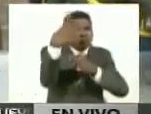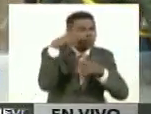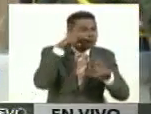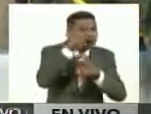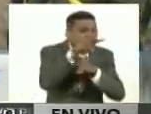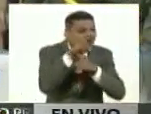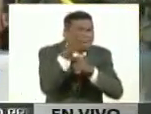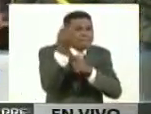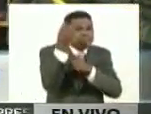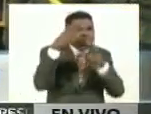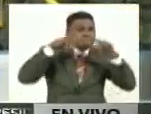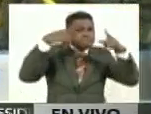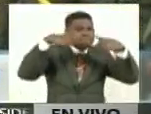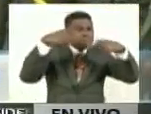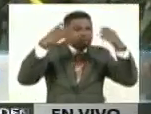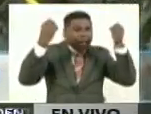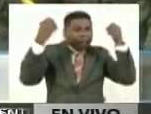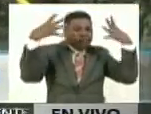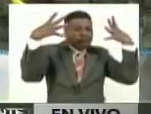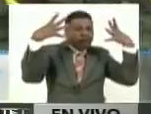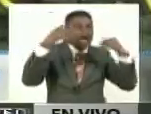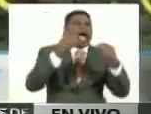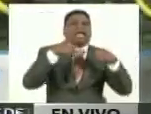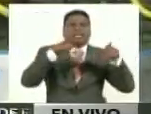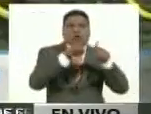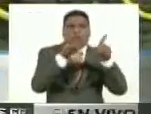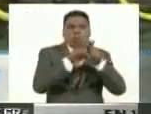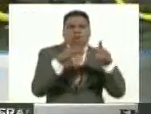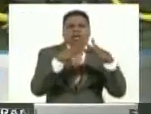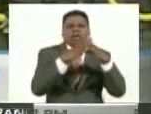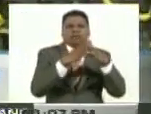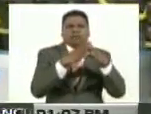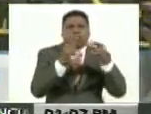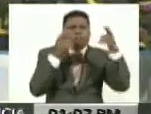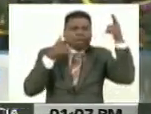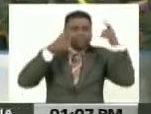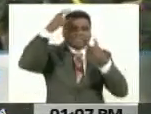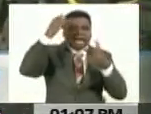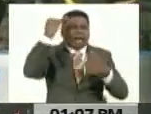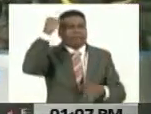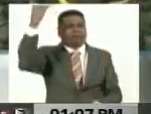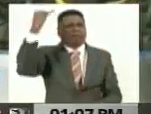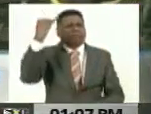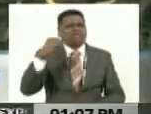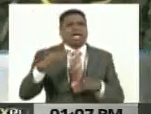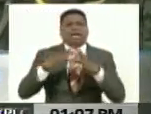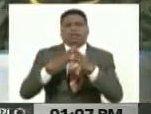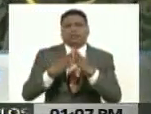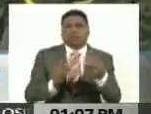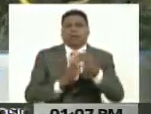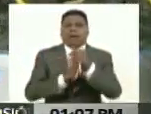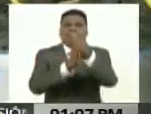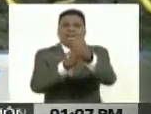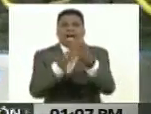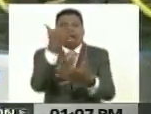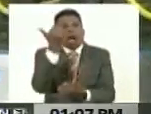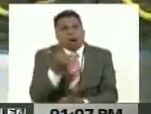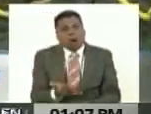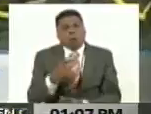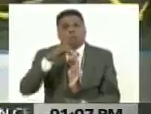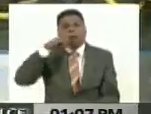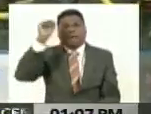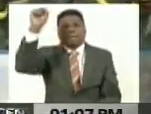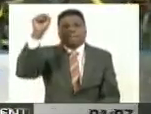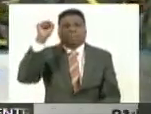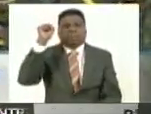brilla más que nunca bajo el legado de nuestro amado comandante Chávez y bajo la dirección de nuestro compañero